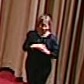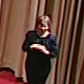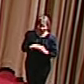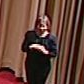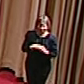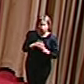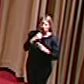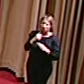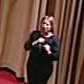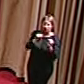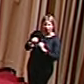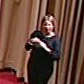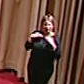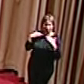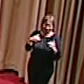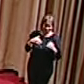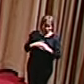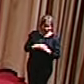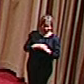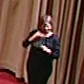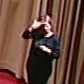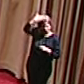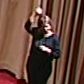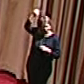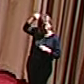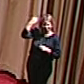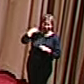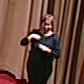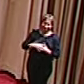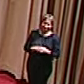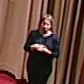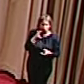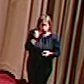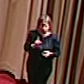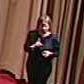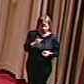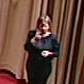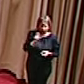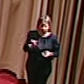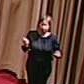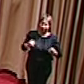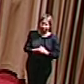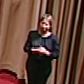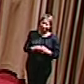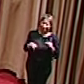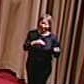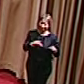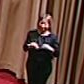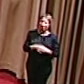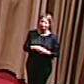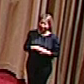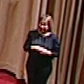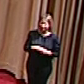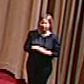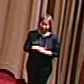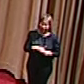hijos ilustres, el servicio a la ciudad durante años. Y de todo ello nos van a dar cuenta una vez que empiecen el desarrollo, verán